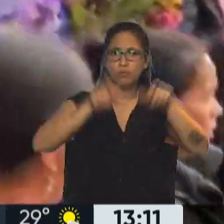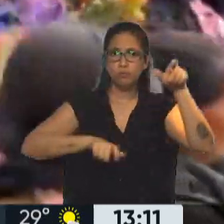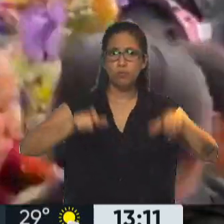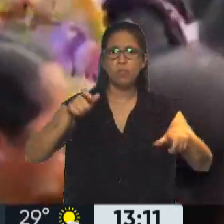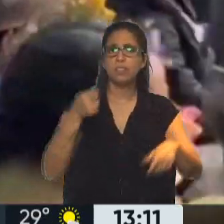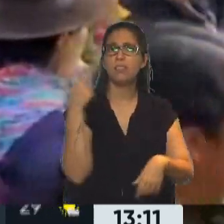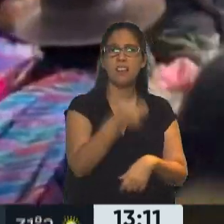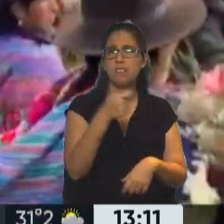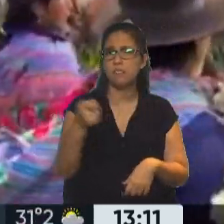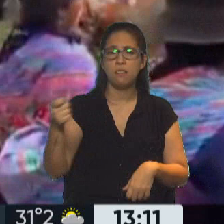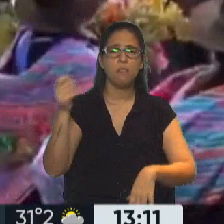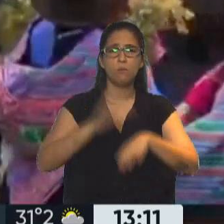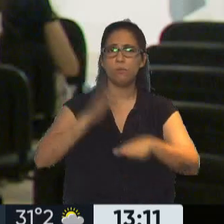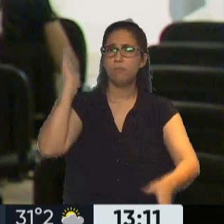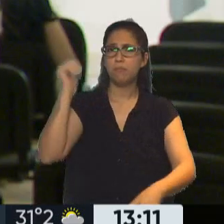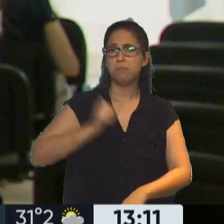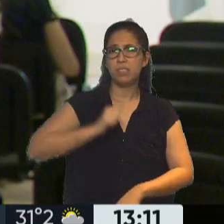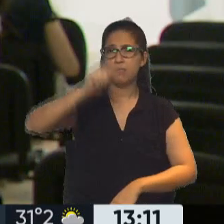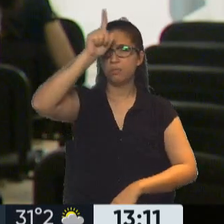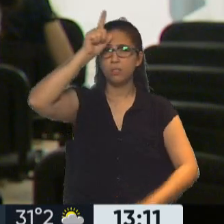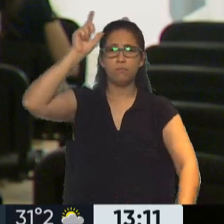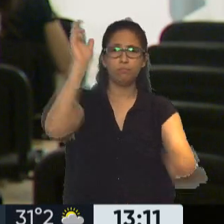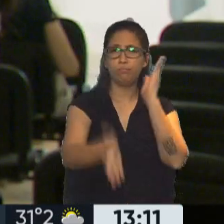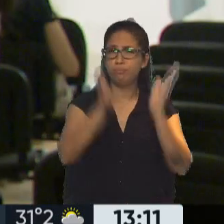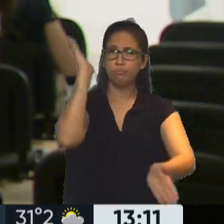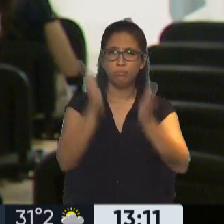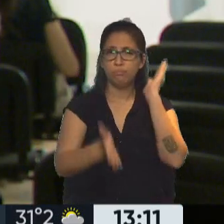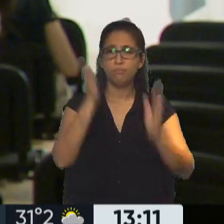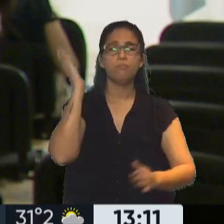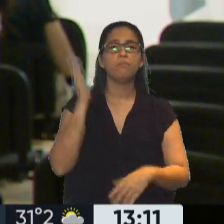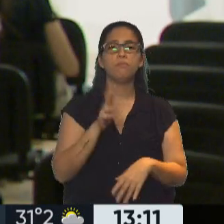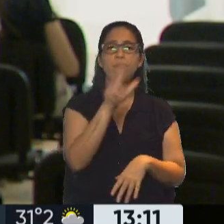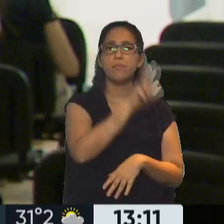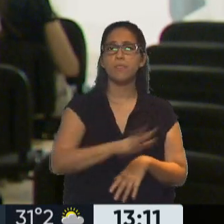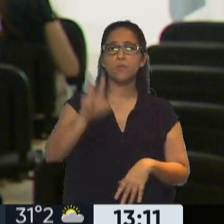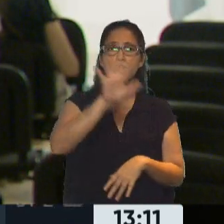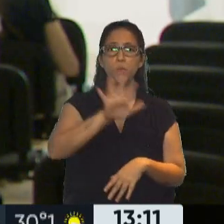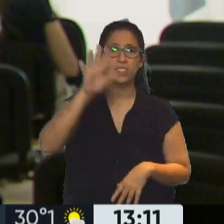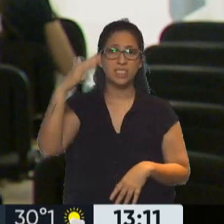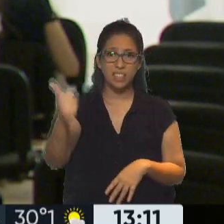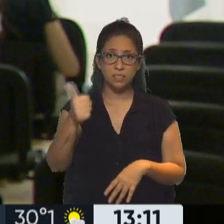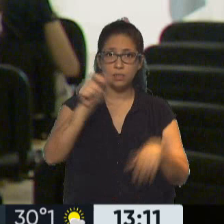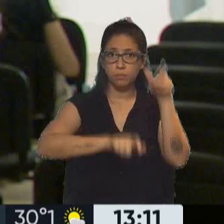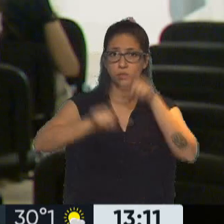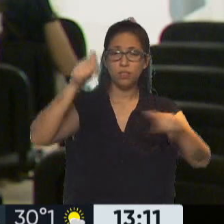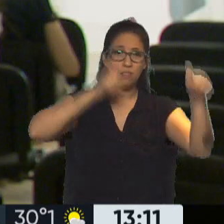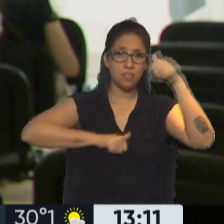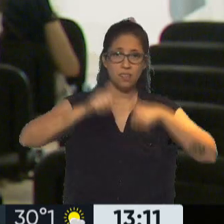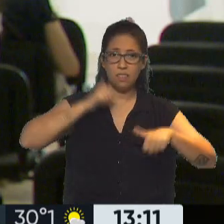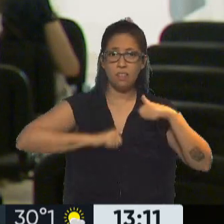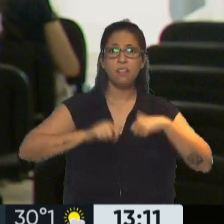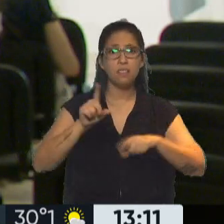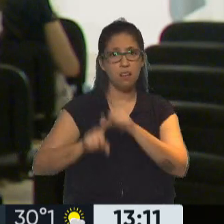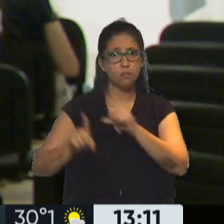personas asesinadas por la represión militar y policial. Más de 356 personas heridas, muchas